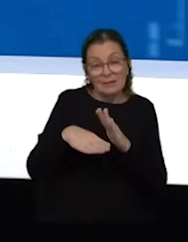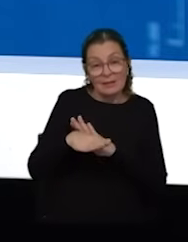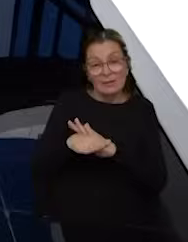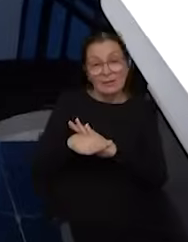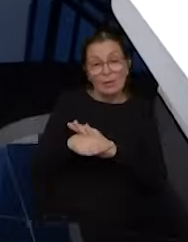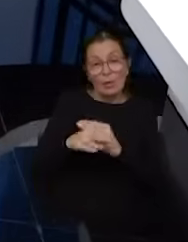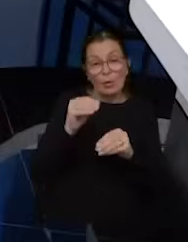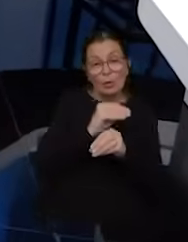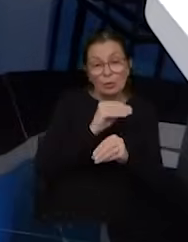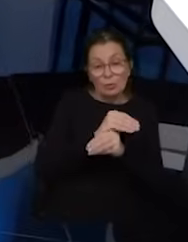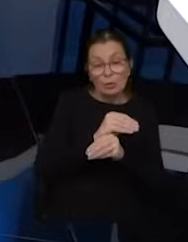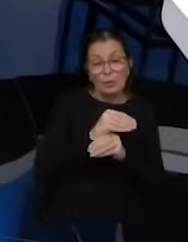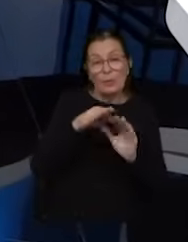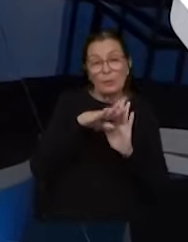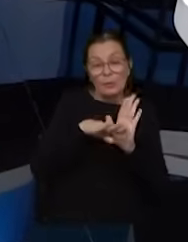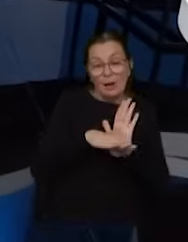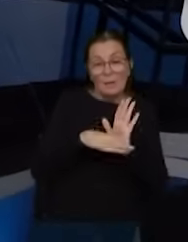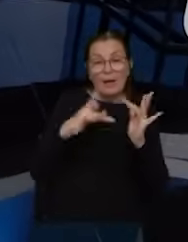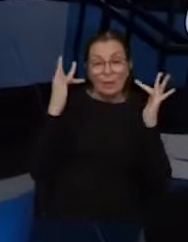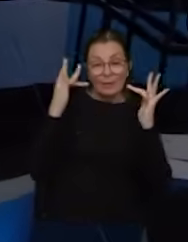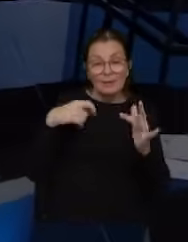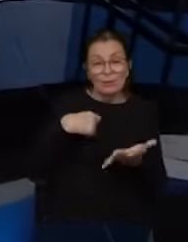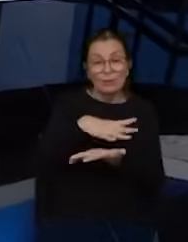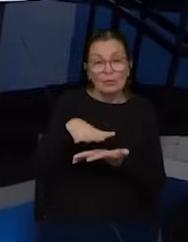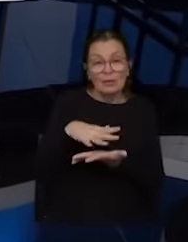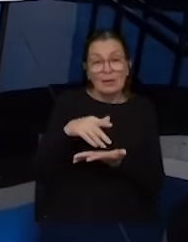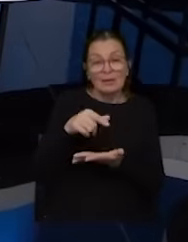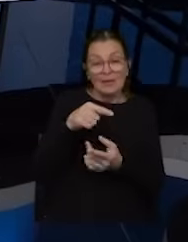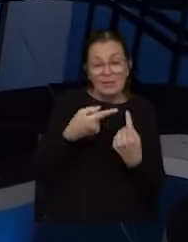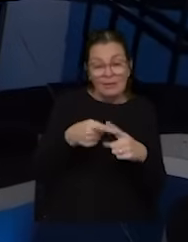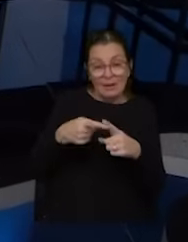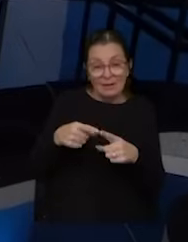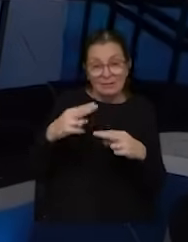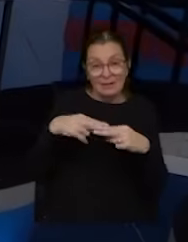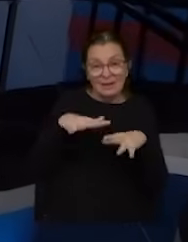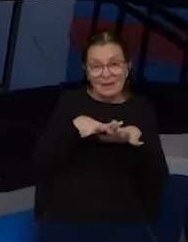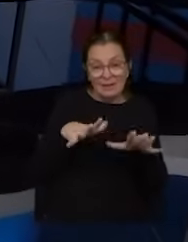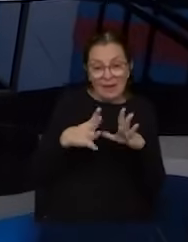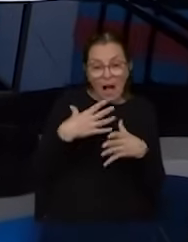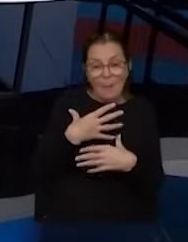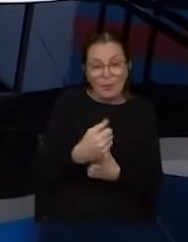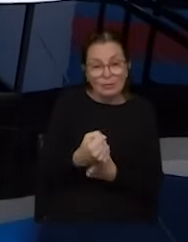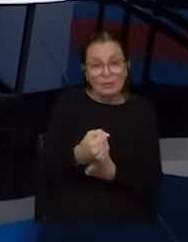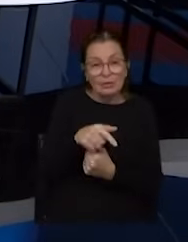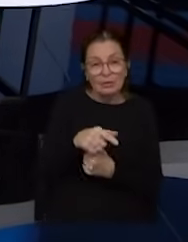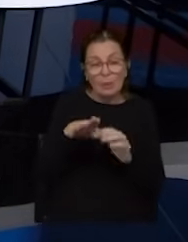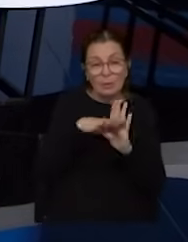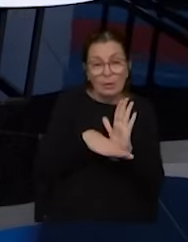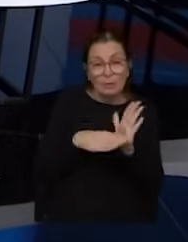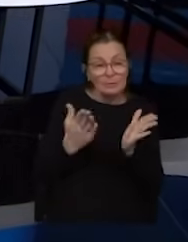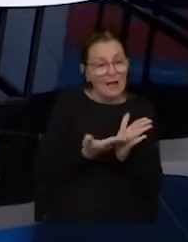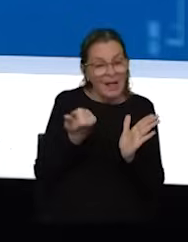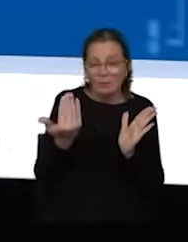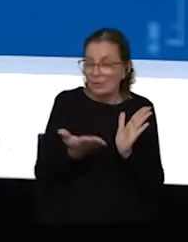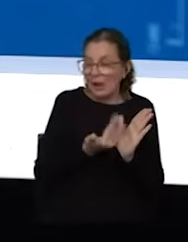programas culturales a programas socioeducativos a estar en determinadas redes de contención esos programas se replegaron